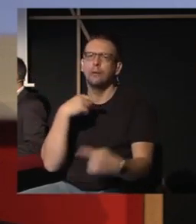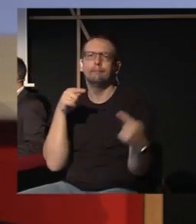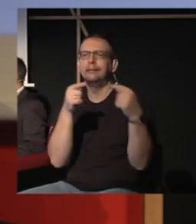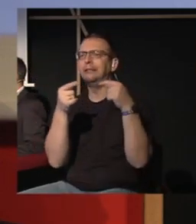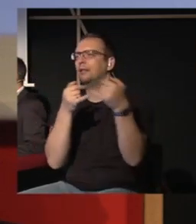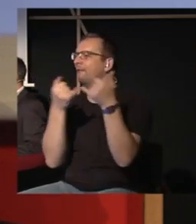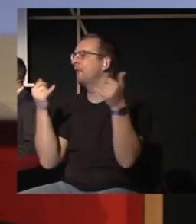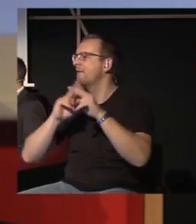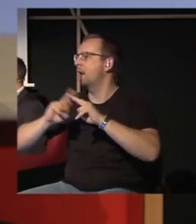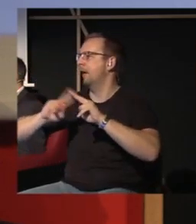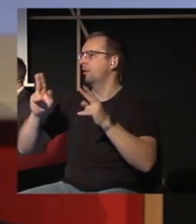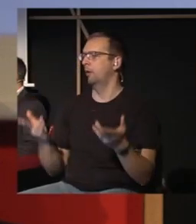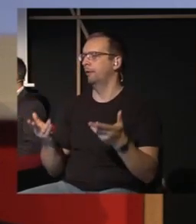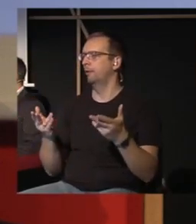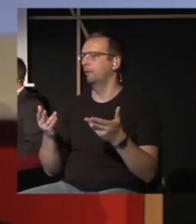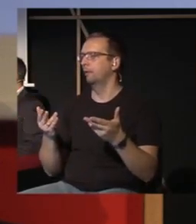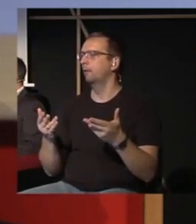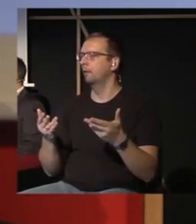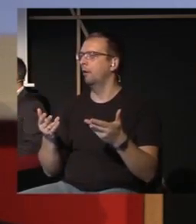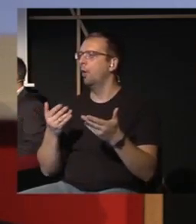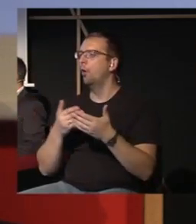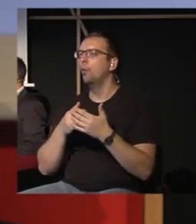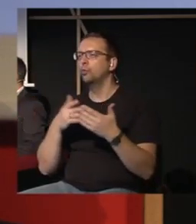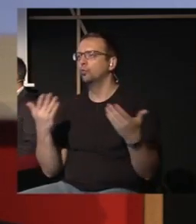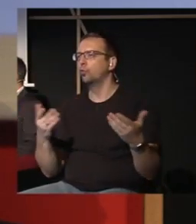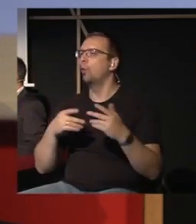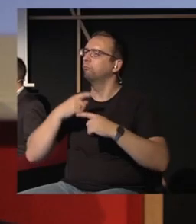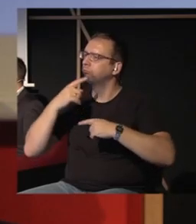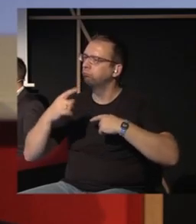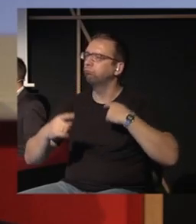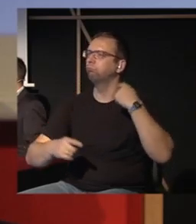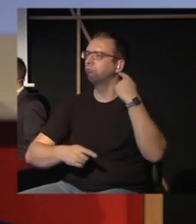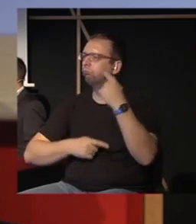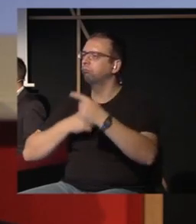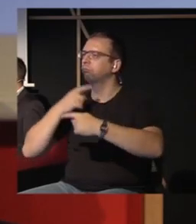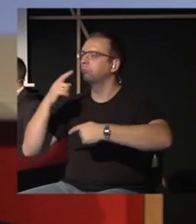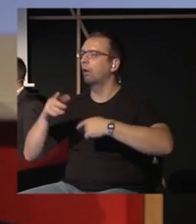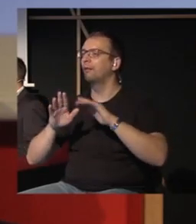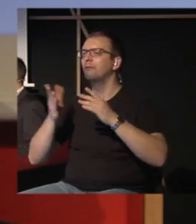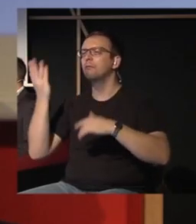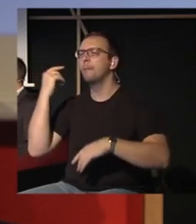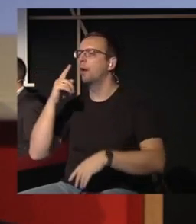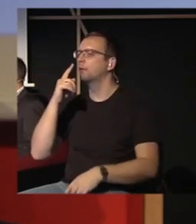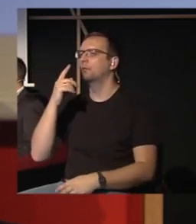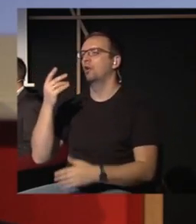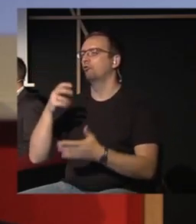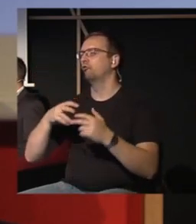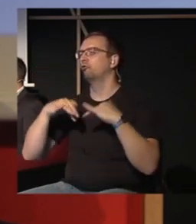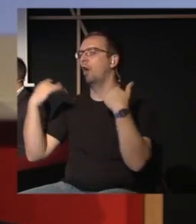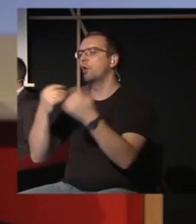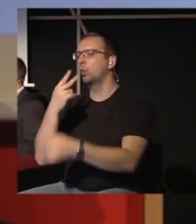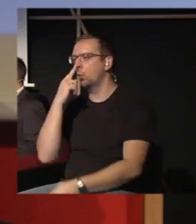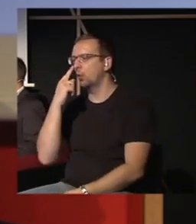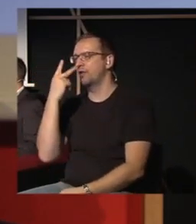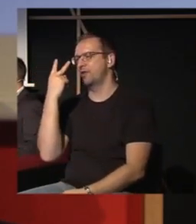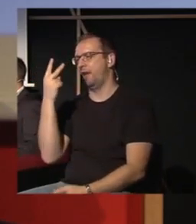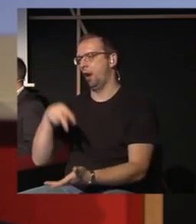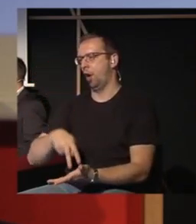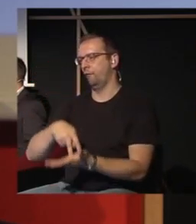Aparte, nosotros en el estadio contábamos solo con dos ascensores y una rampa, y la rampa tampoco contaba con la normativa